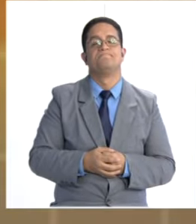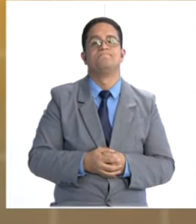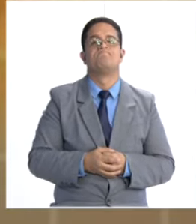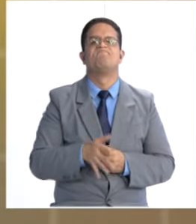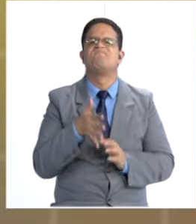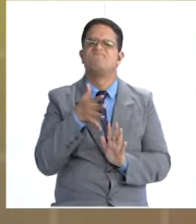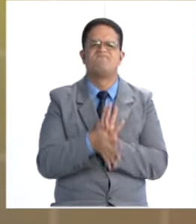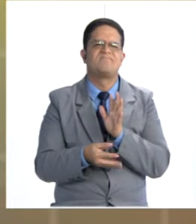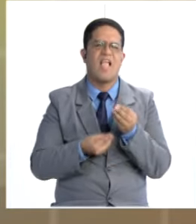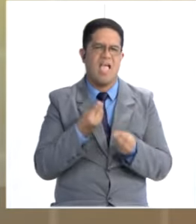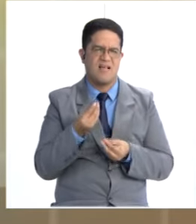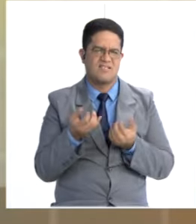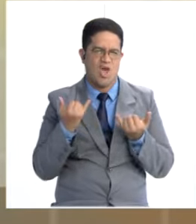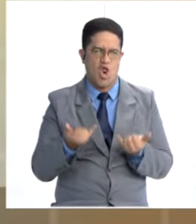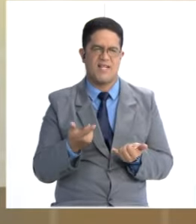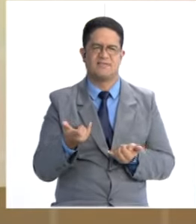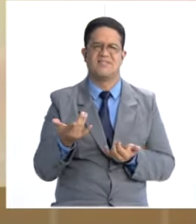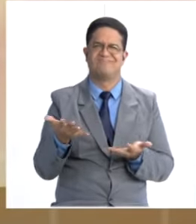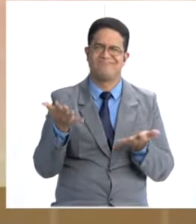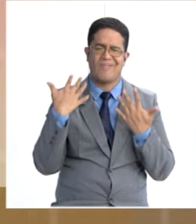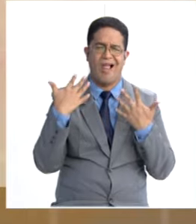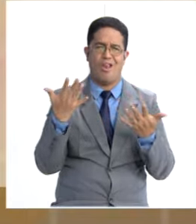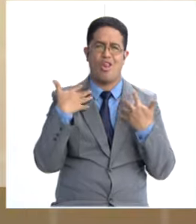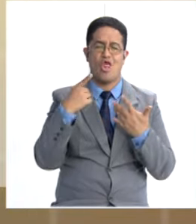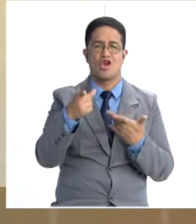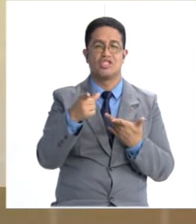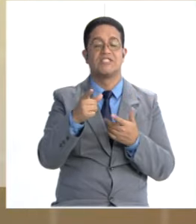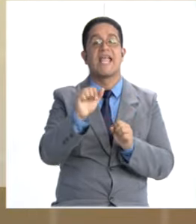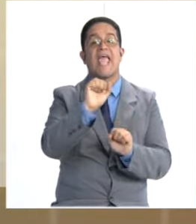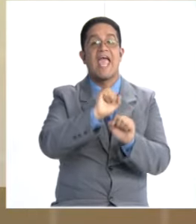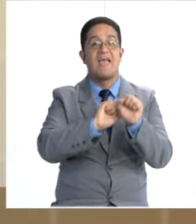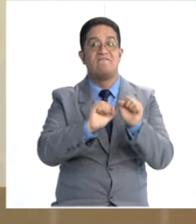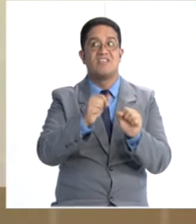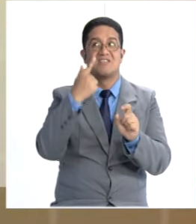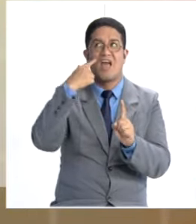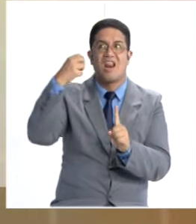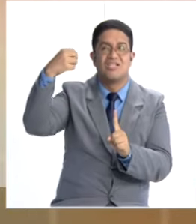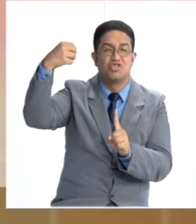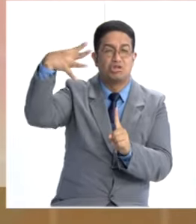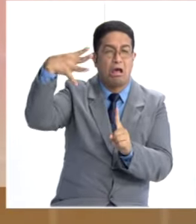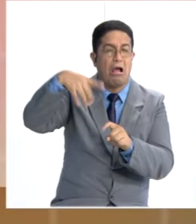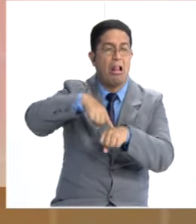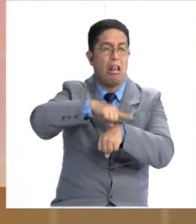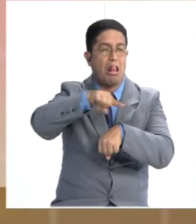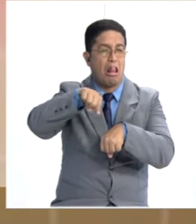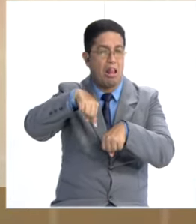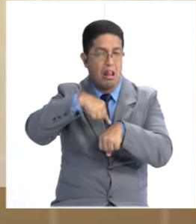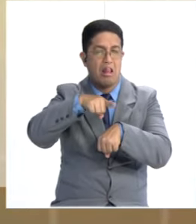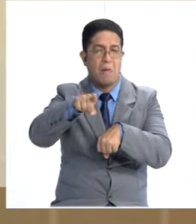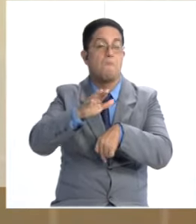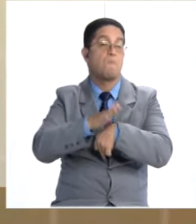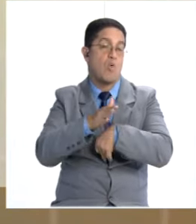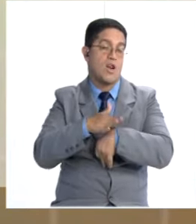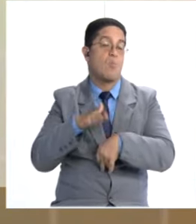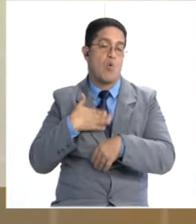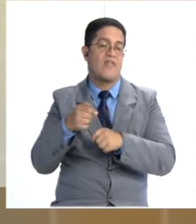¿Qué hacer ante la ola de calor? Evitar exponerse a los rayos del sol. Esto